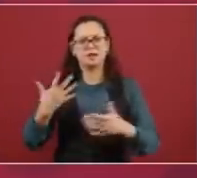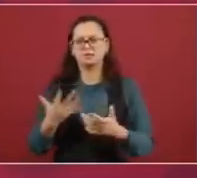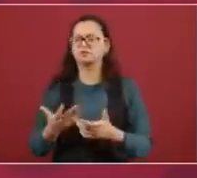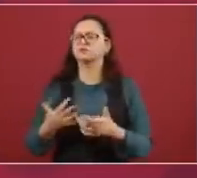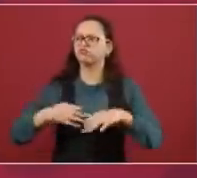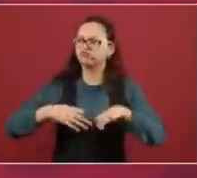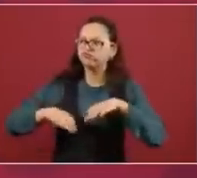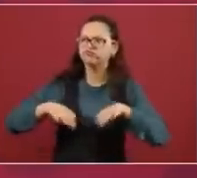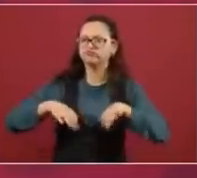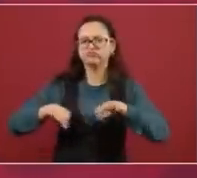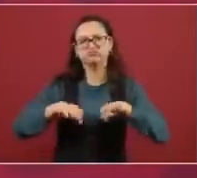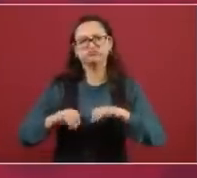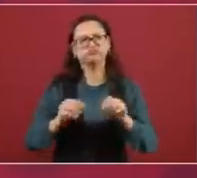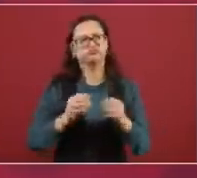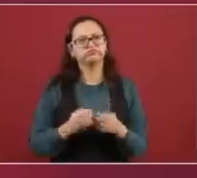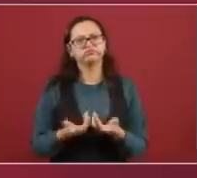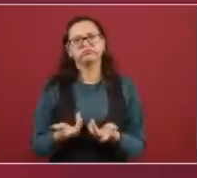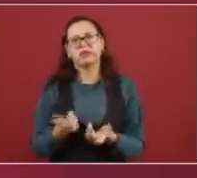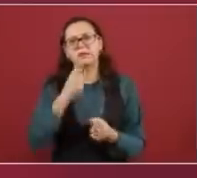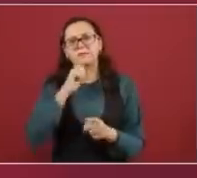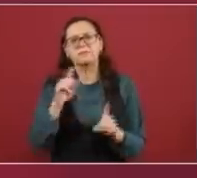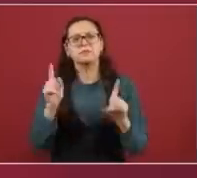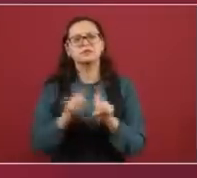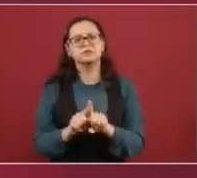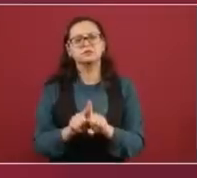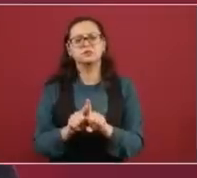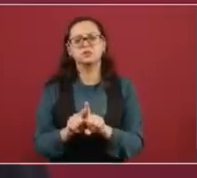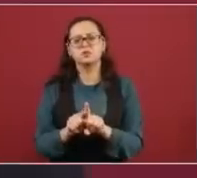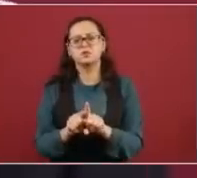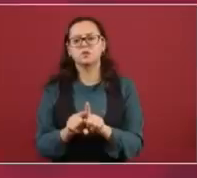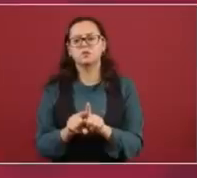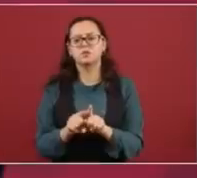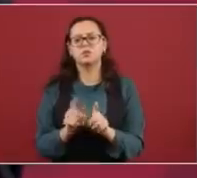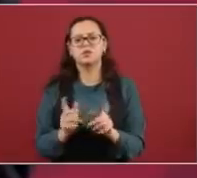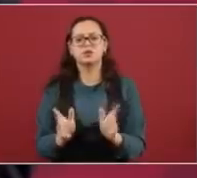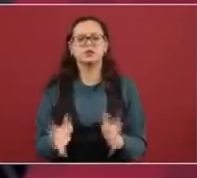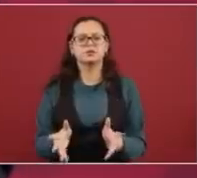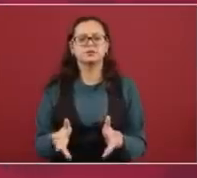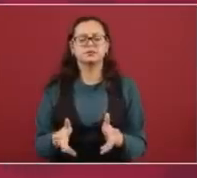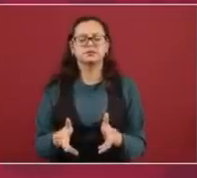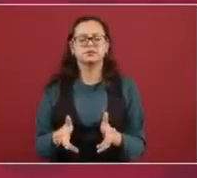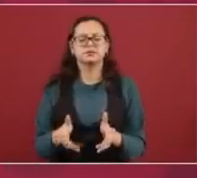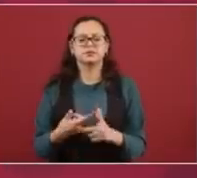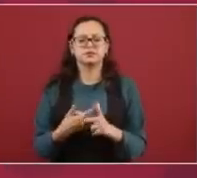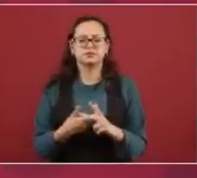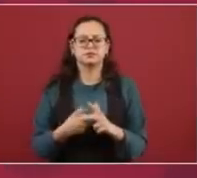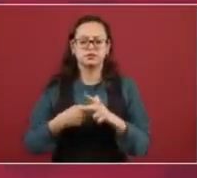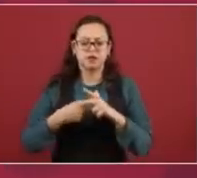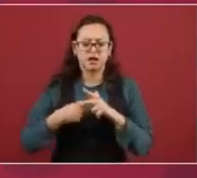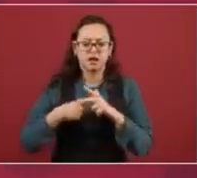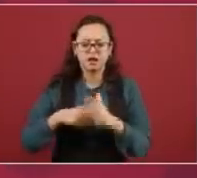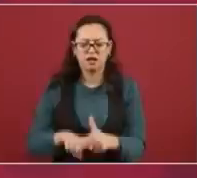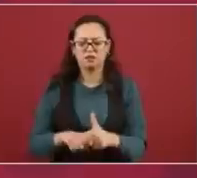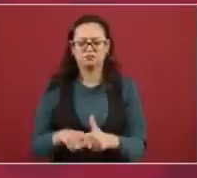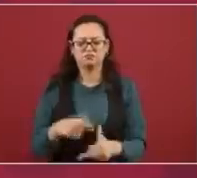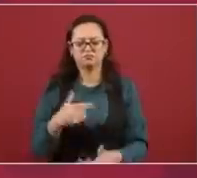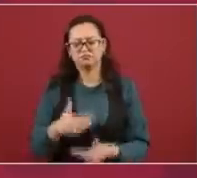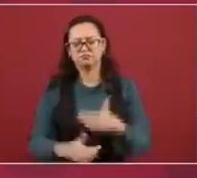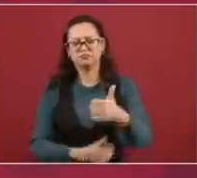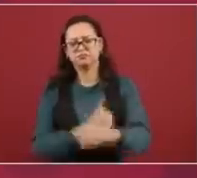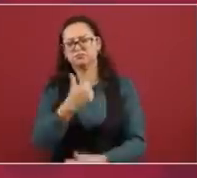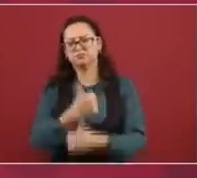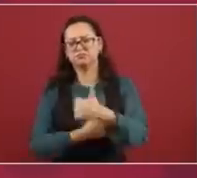las empresas convocadas antes del 18 de abril. Ya inició el proceso de licitación para la